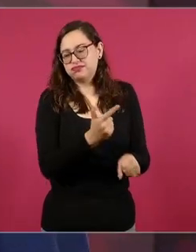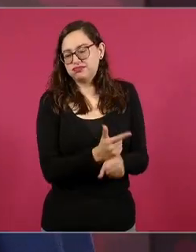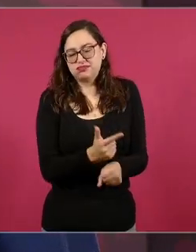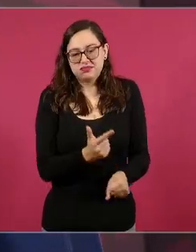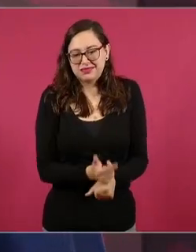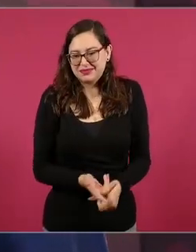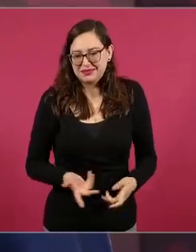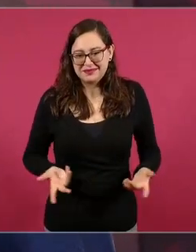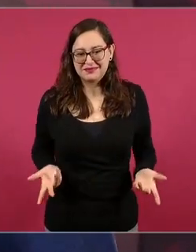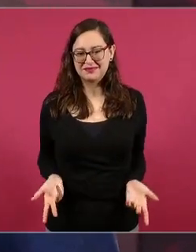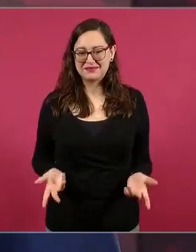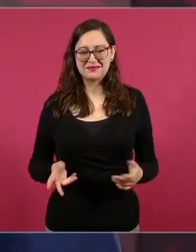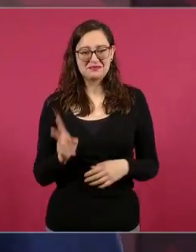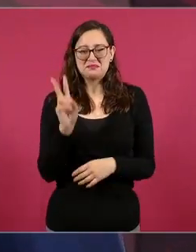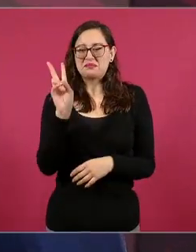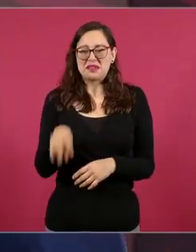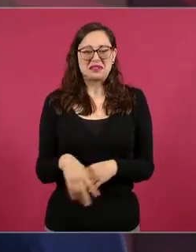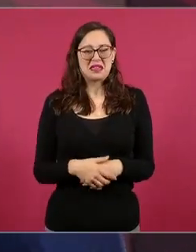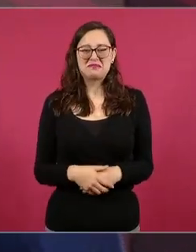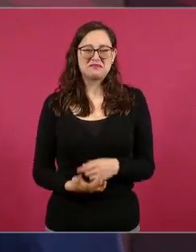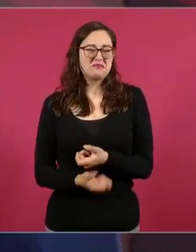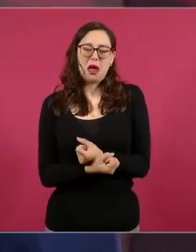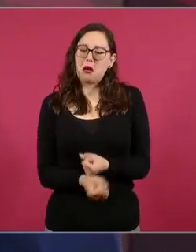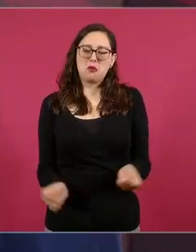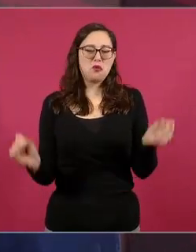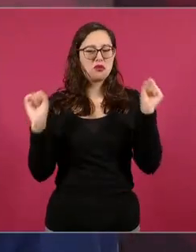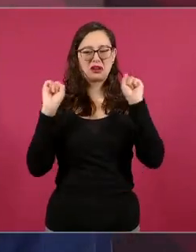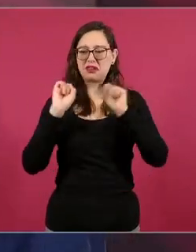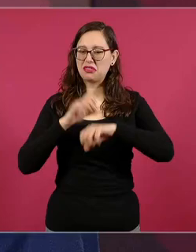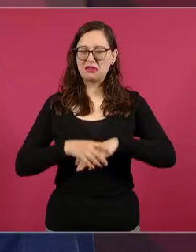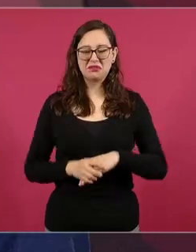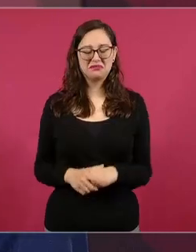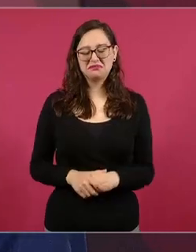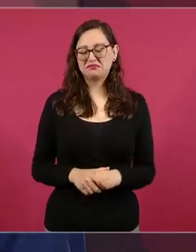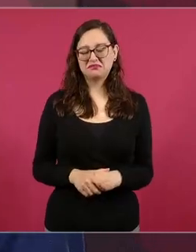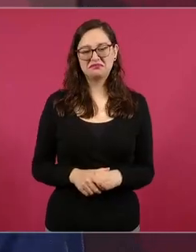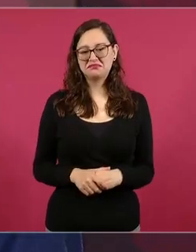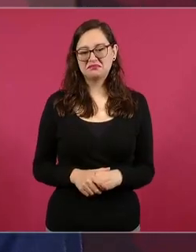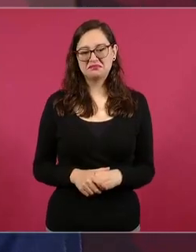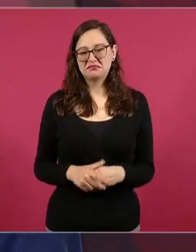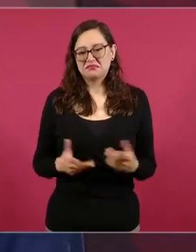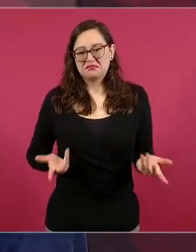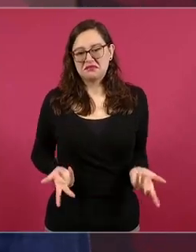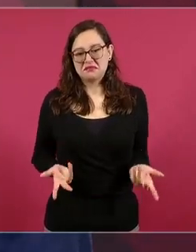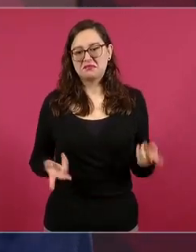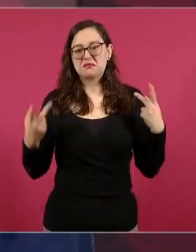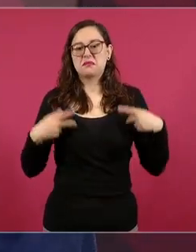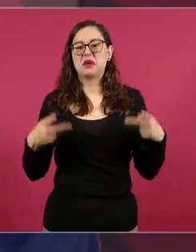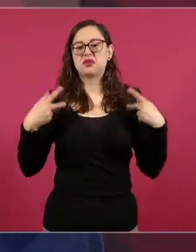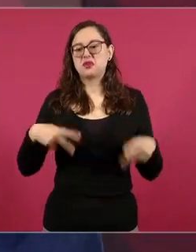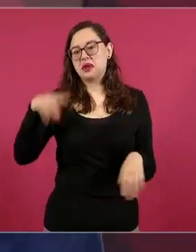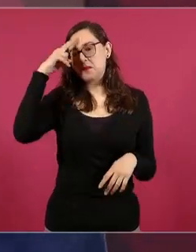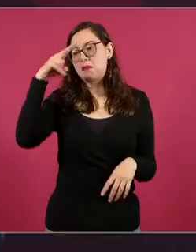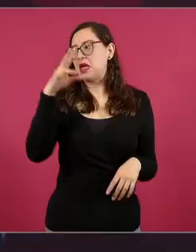ni siquiera es nota, porque ya la mayoría de los mexicanos